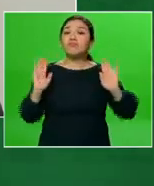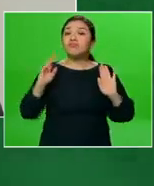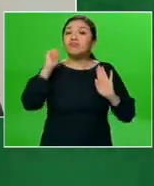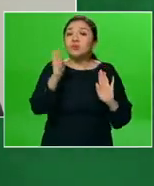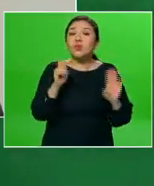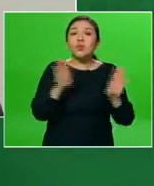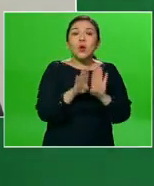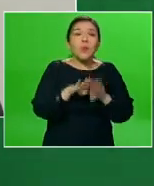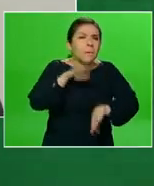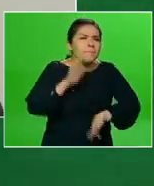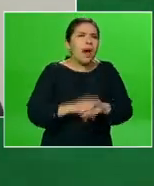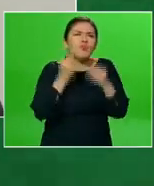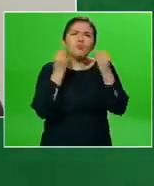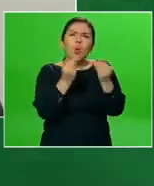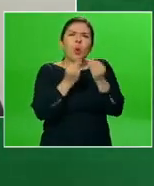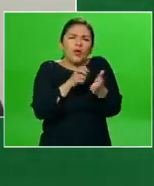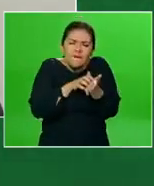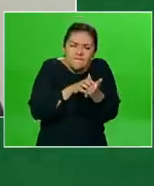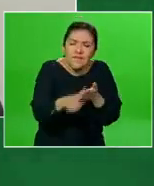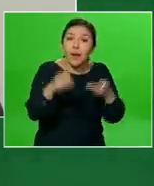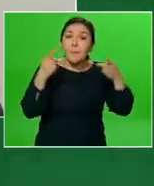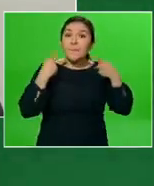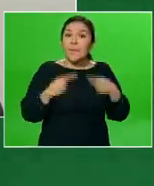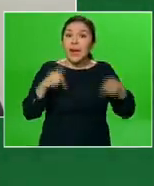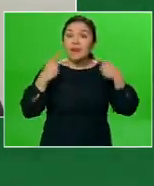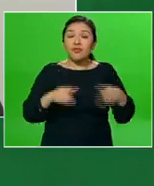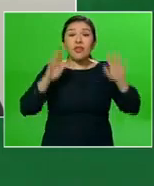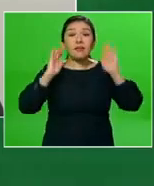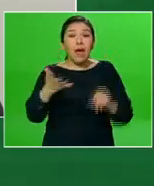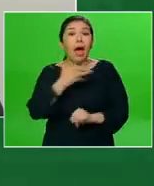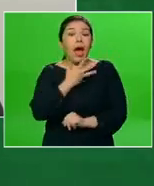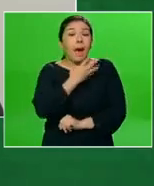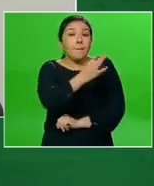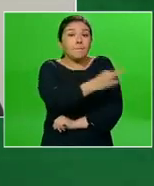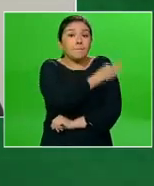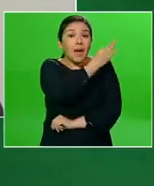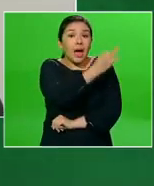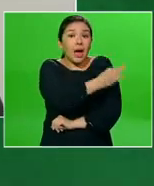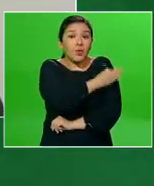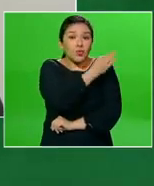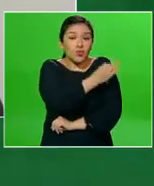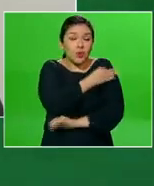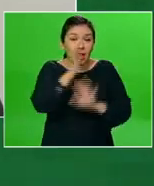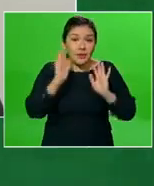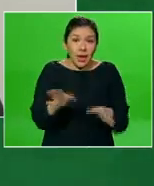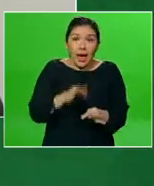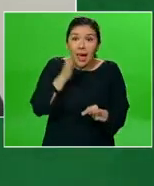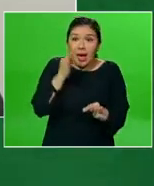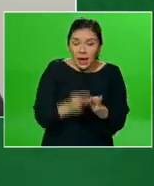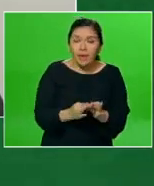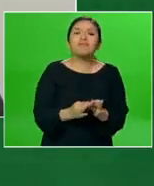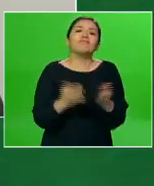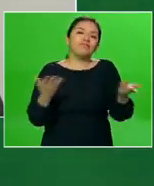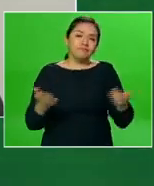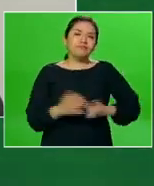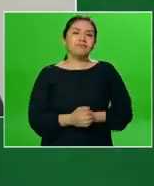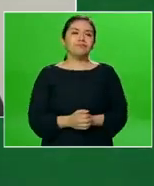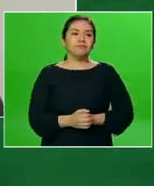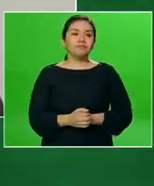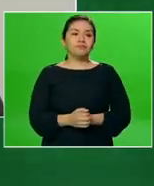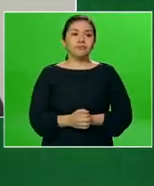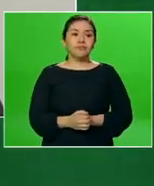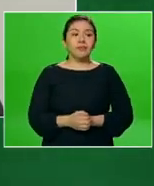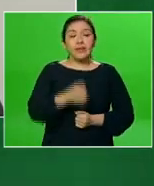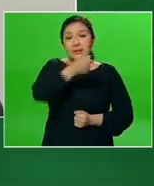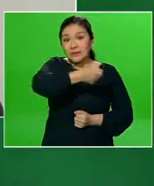parte de la población o muchas más de las que actualmente tenemos puedan estar con la cobertura total de la salud o también al